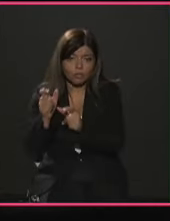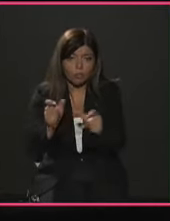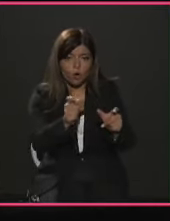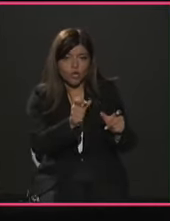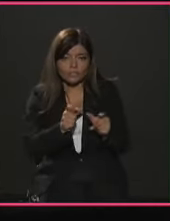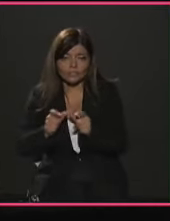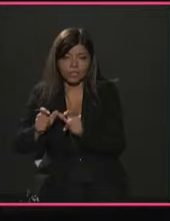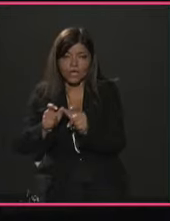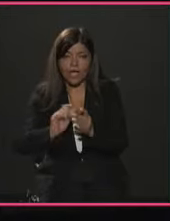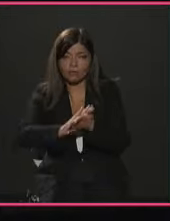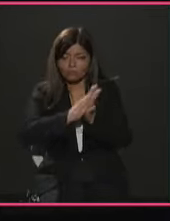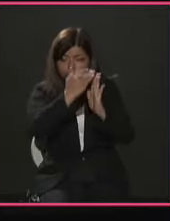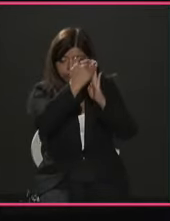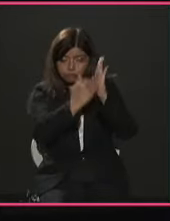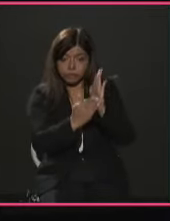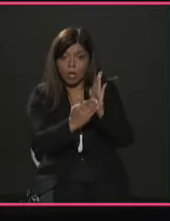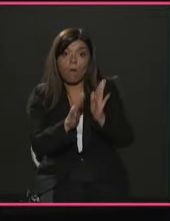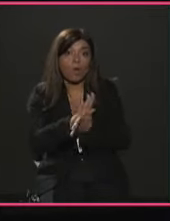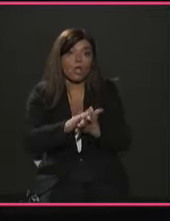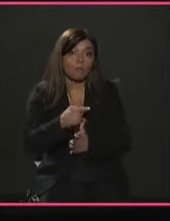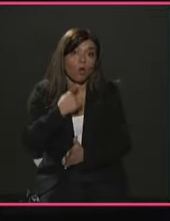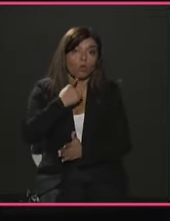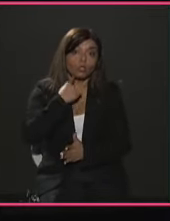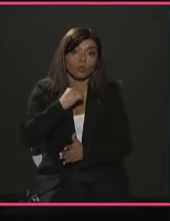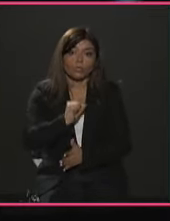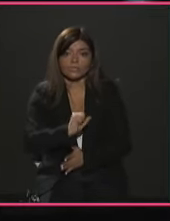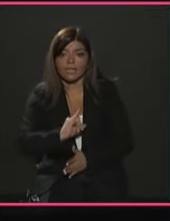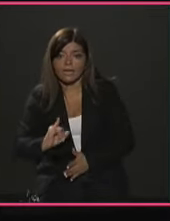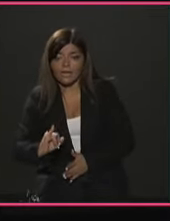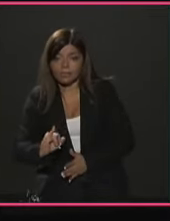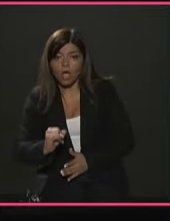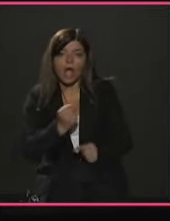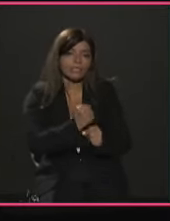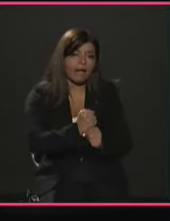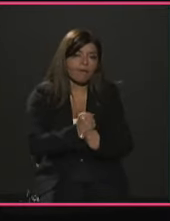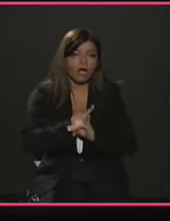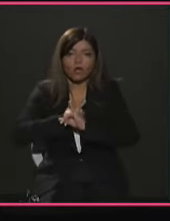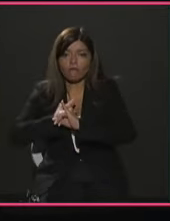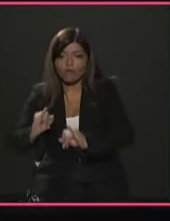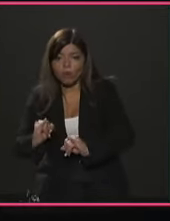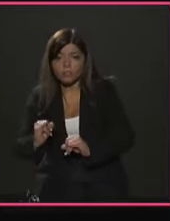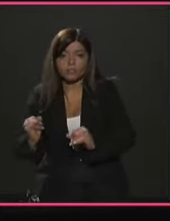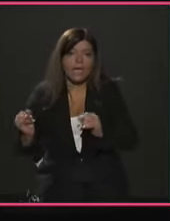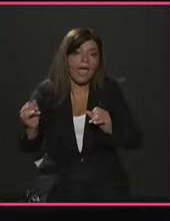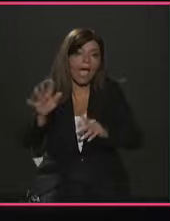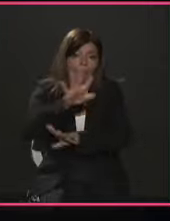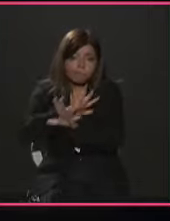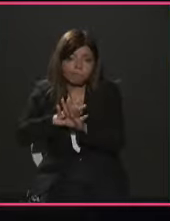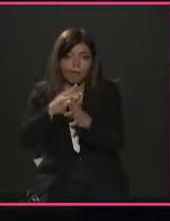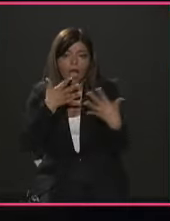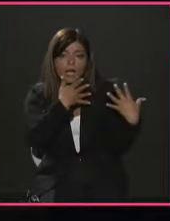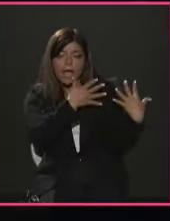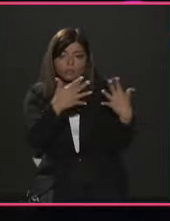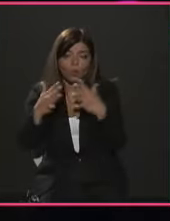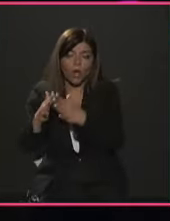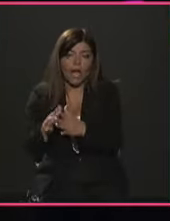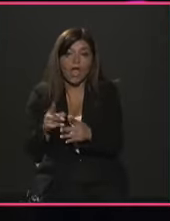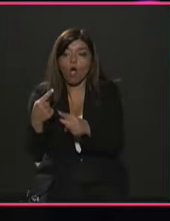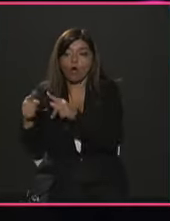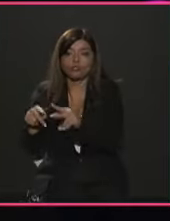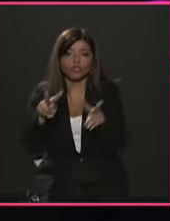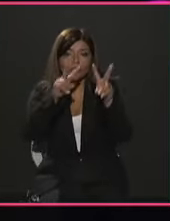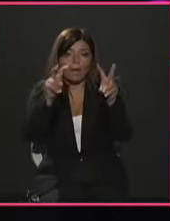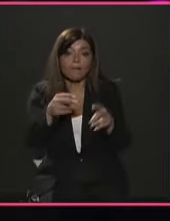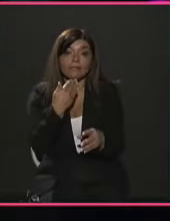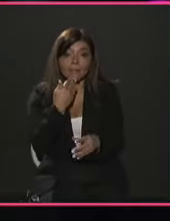los niveles de las consecuencias de la Inteligencia artificial entre el trabajo la información recursos naturales y muchos otros aspectos lo que también